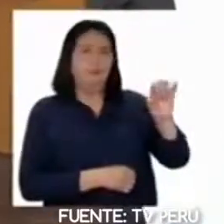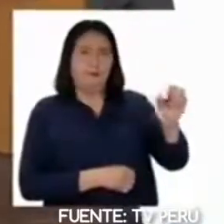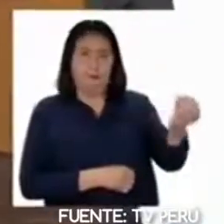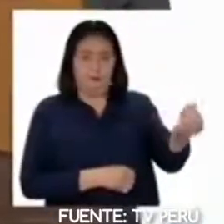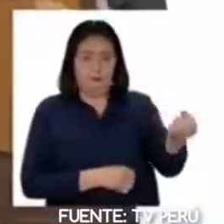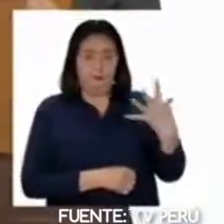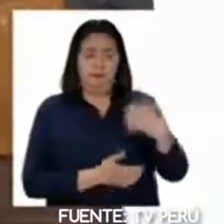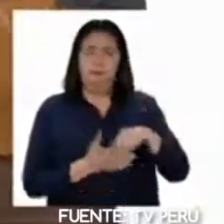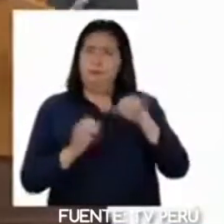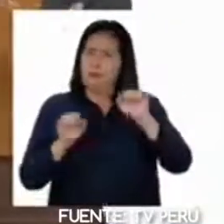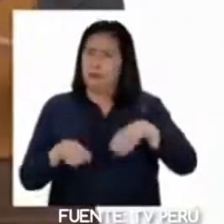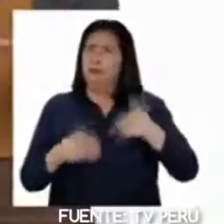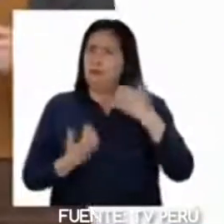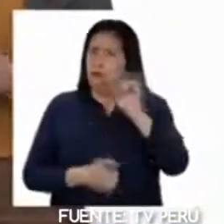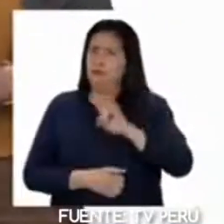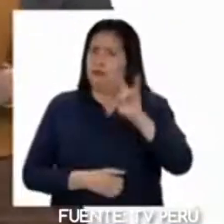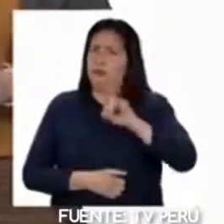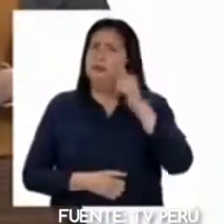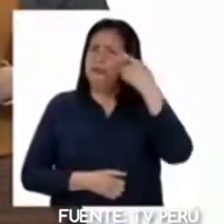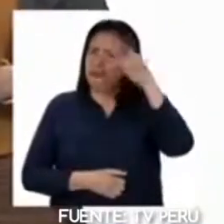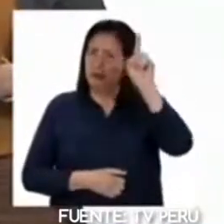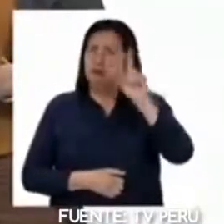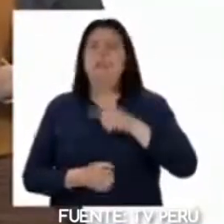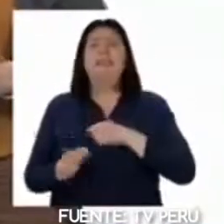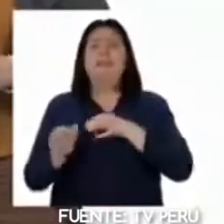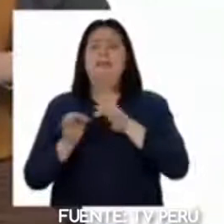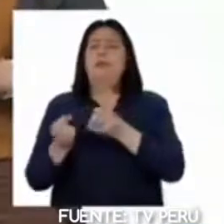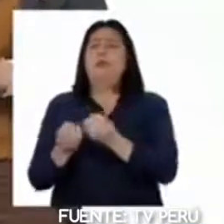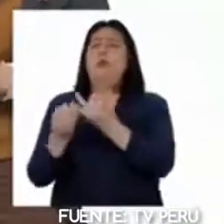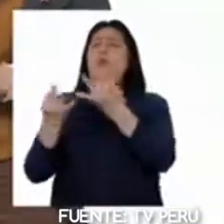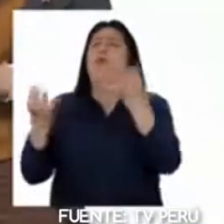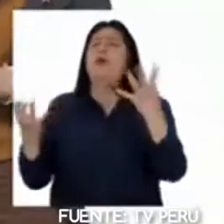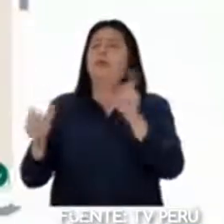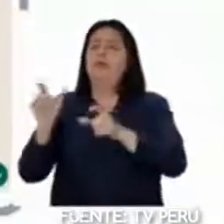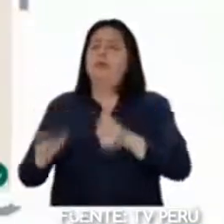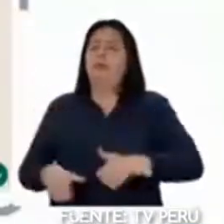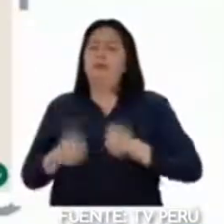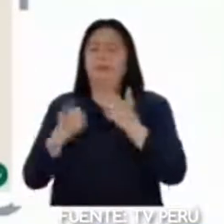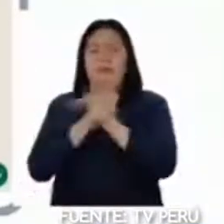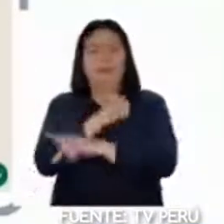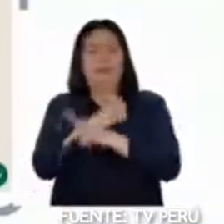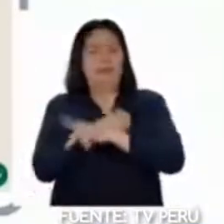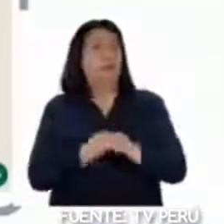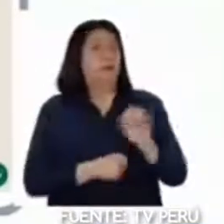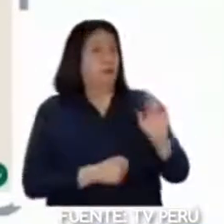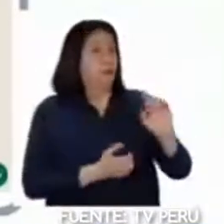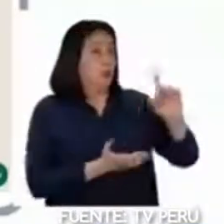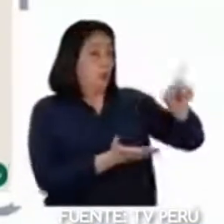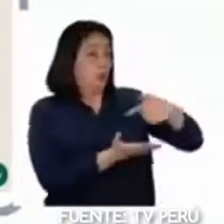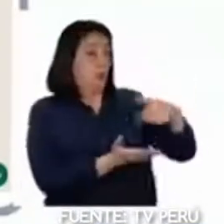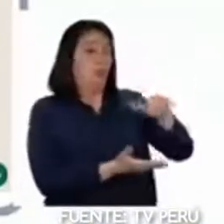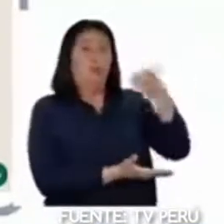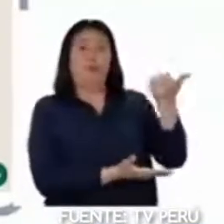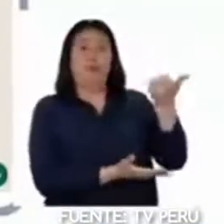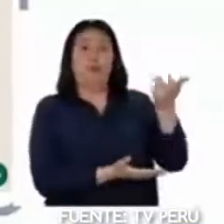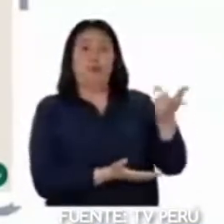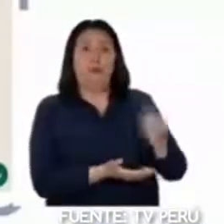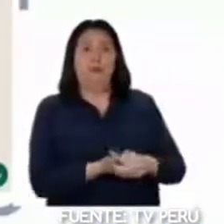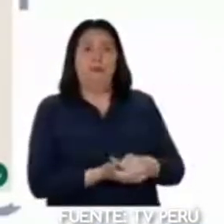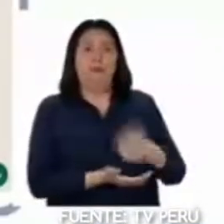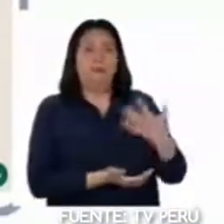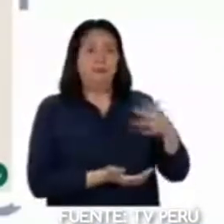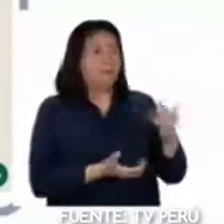Él dice, se puede usar millones para describir la población de un país. Uy, acaba de llegar otro mensaje.